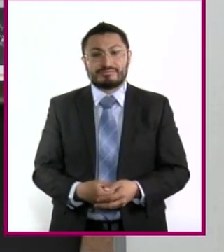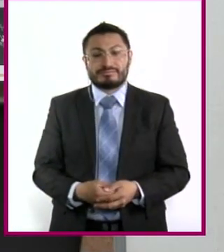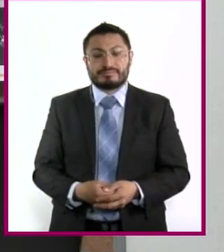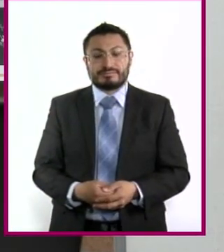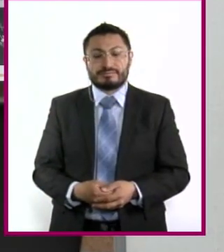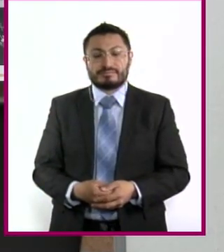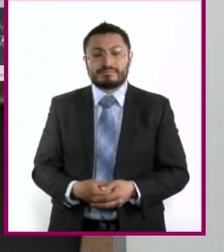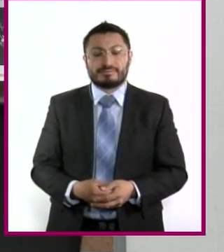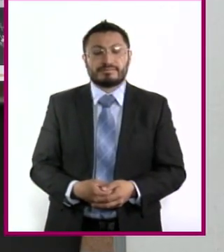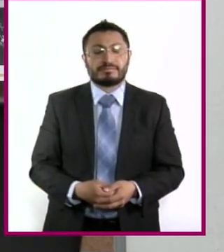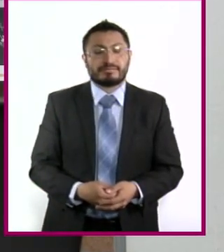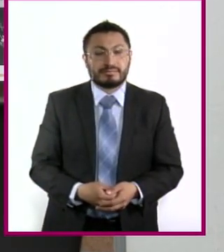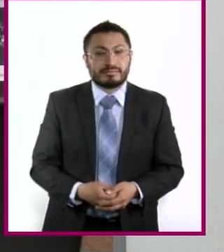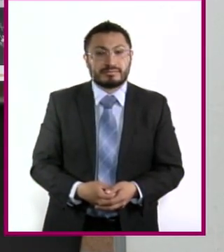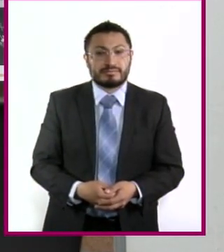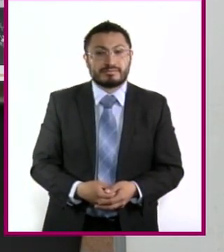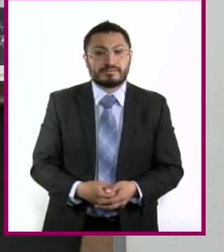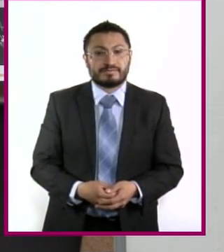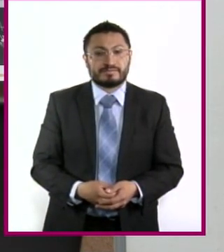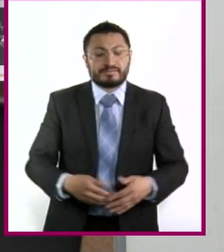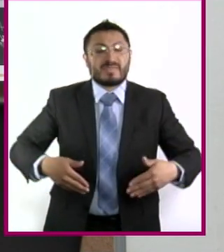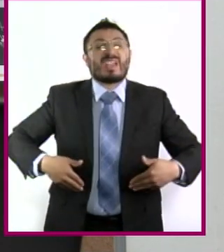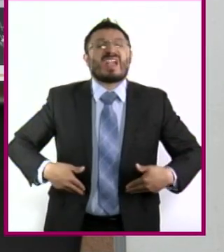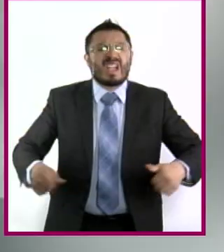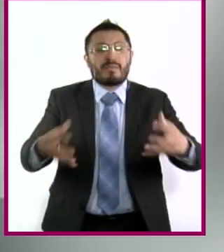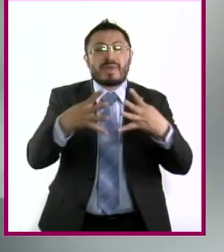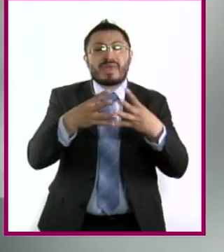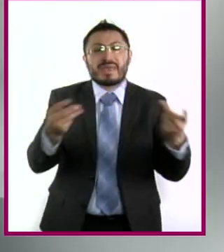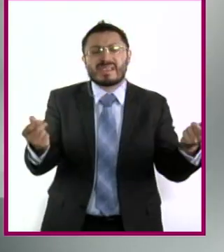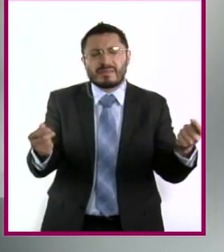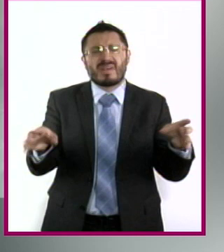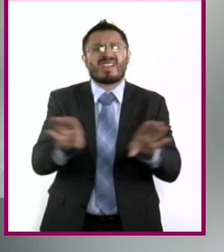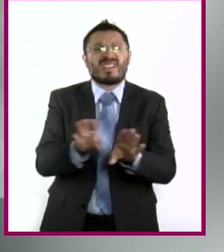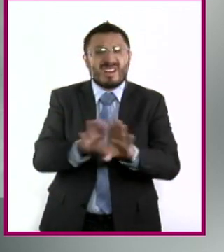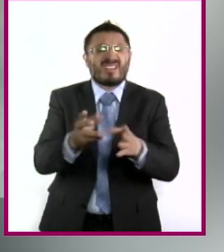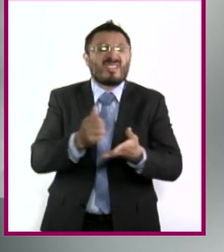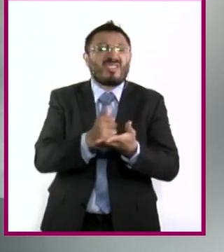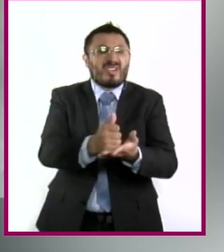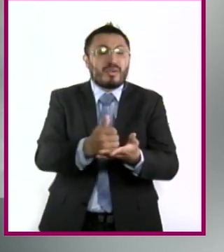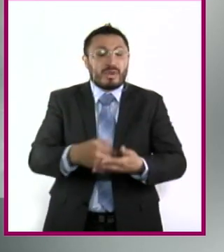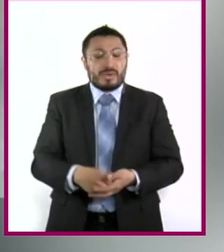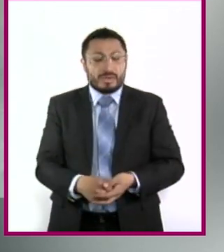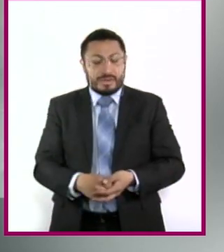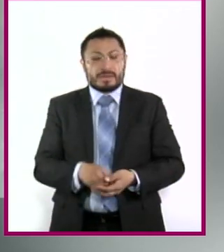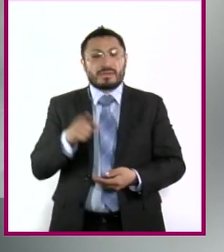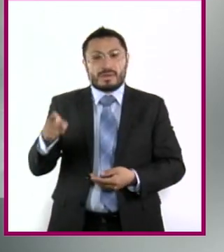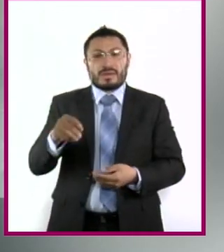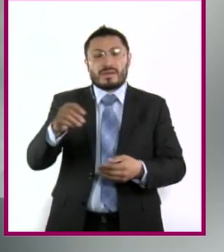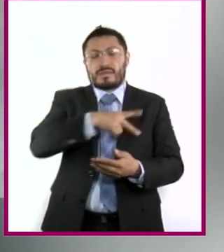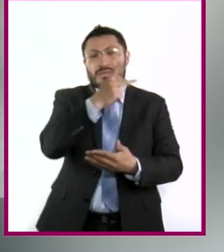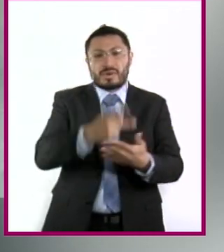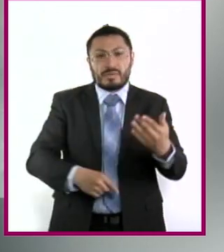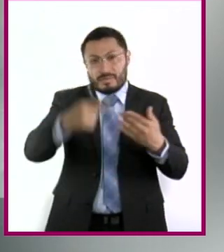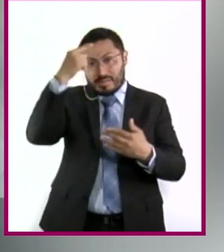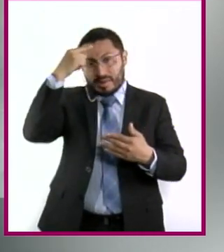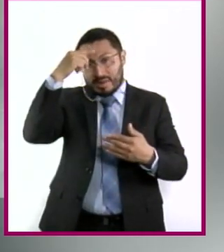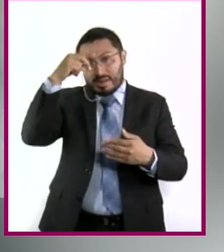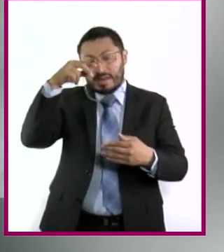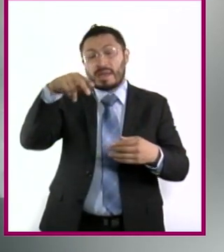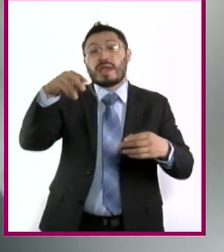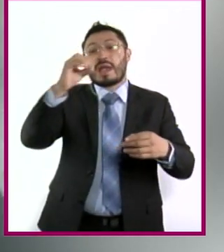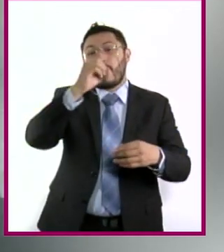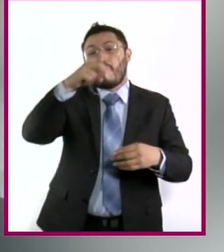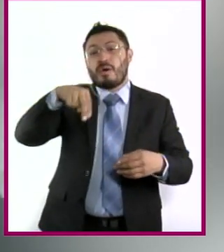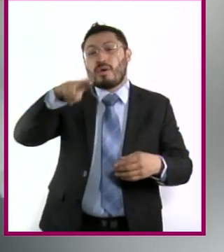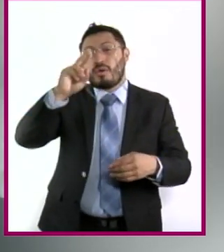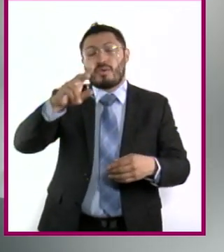¿Qué puede hacerse para desaparecer el hambre en el mundo? De acuerdo al Programa de las Naciones Unidas para 2020, estamos